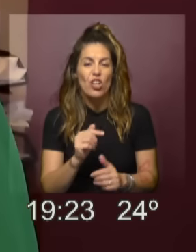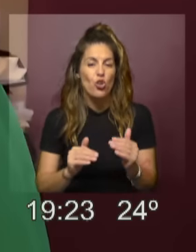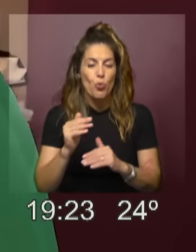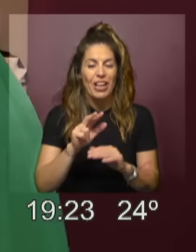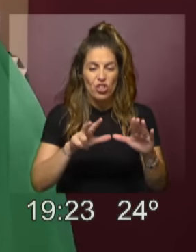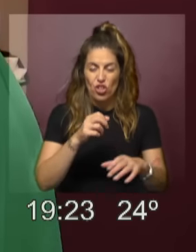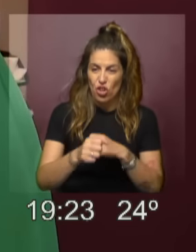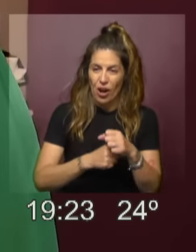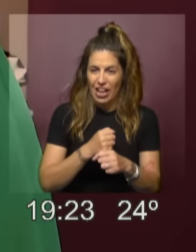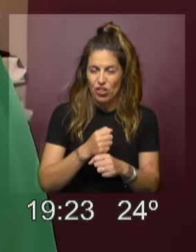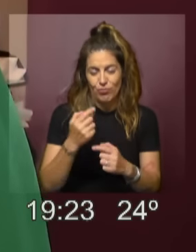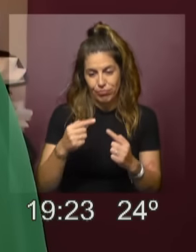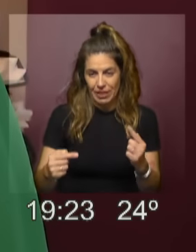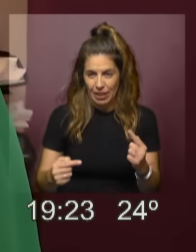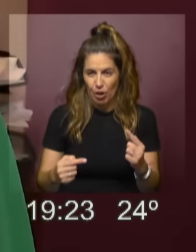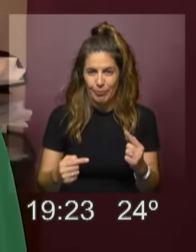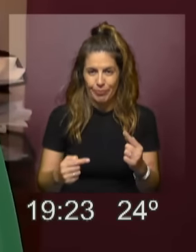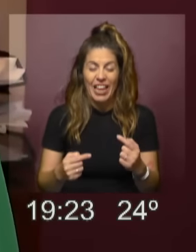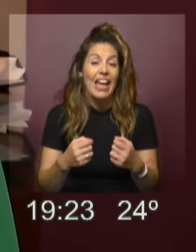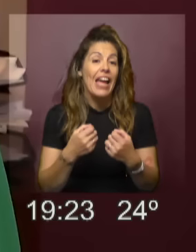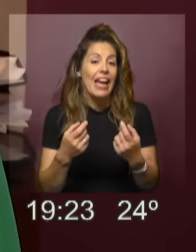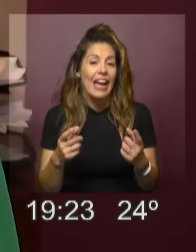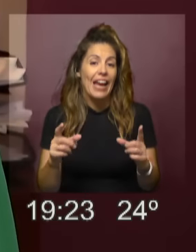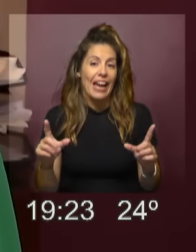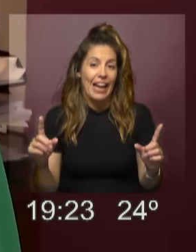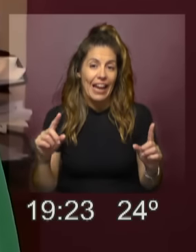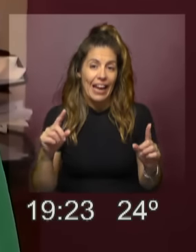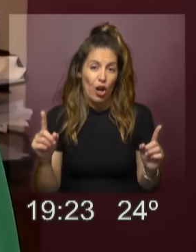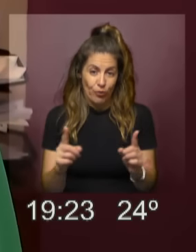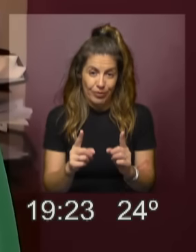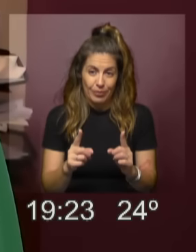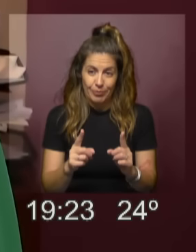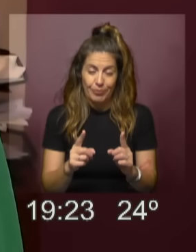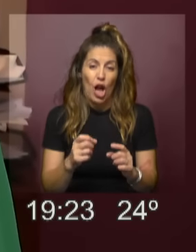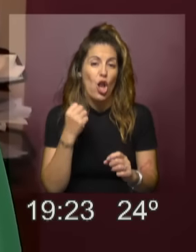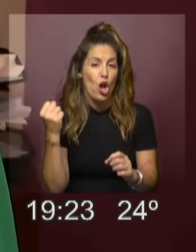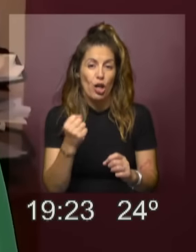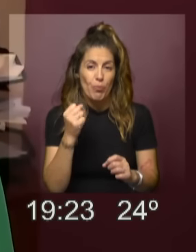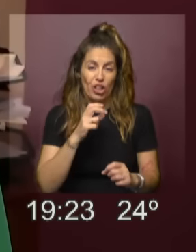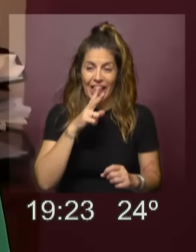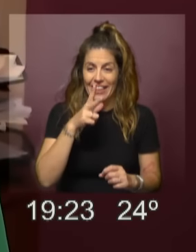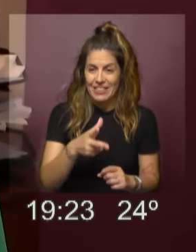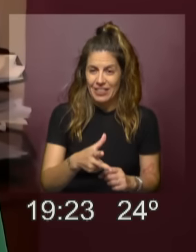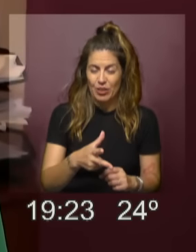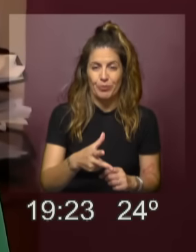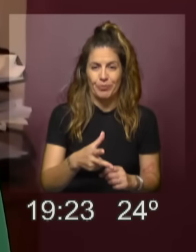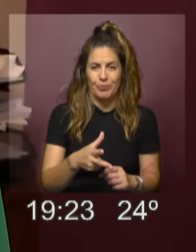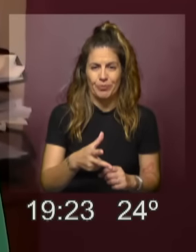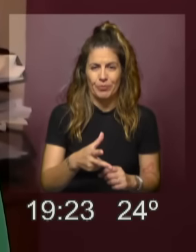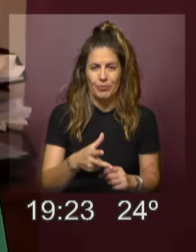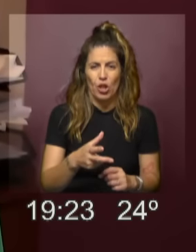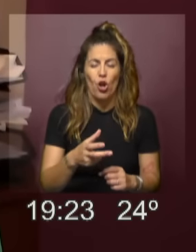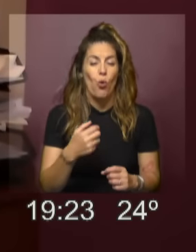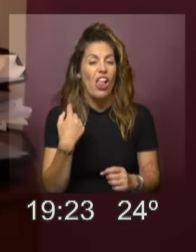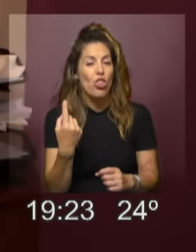8 años, etc. En definitiva, lo que importa destacar es que